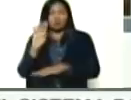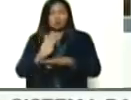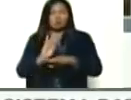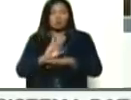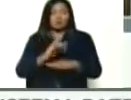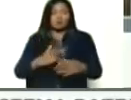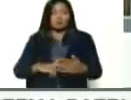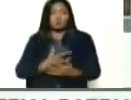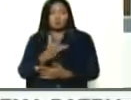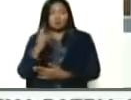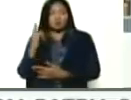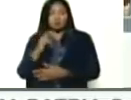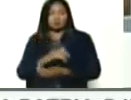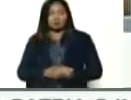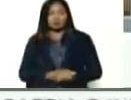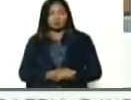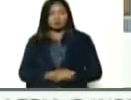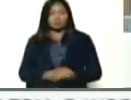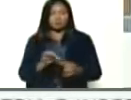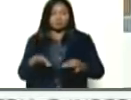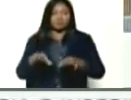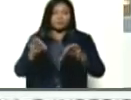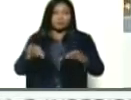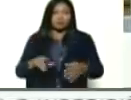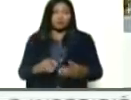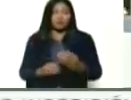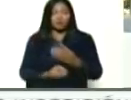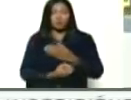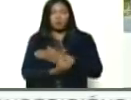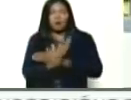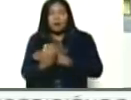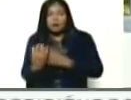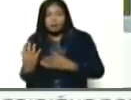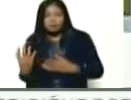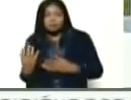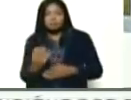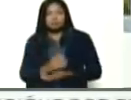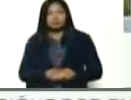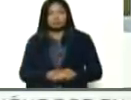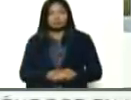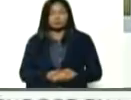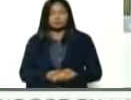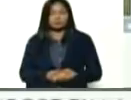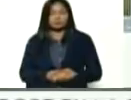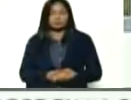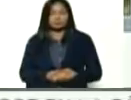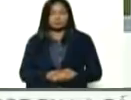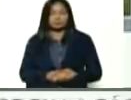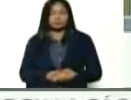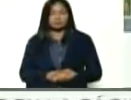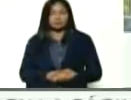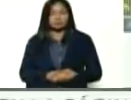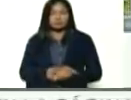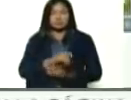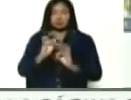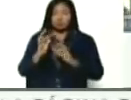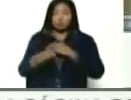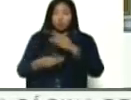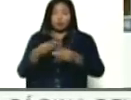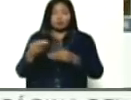árbol sembrar un jardín cuidar un jardín y si eso lo hacen los niños